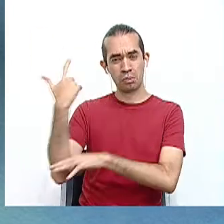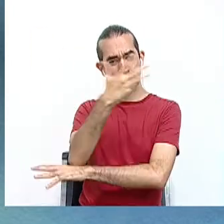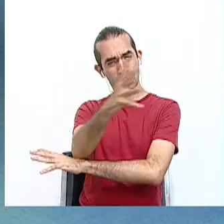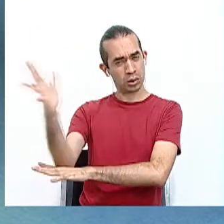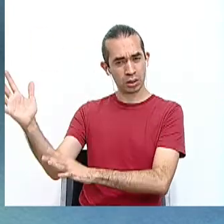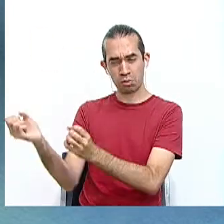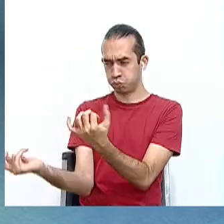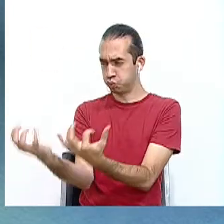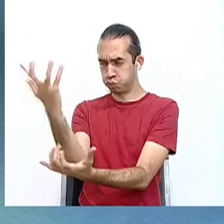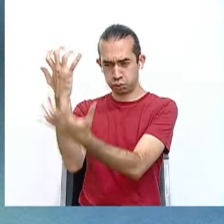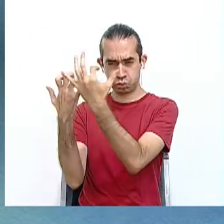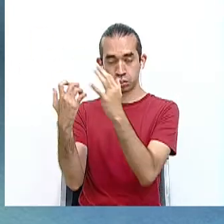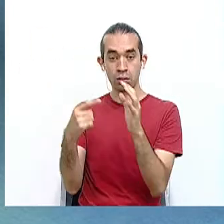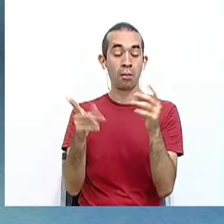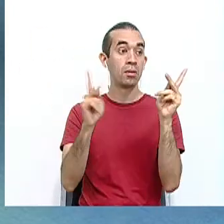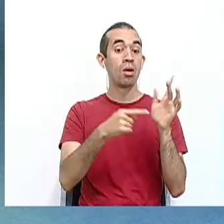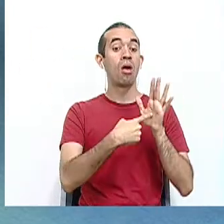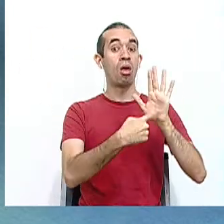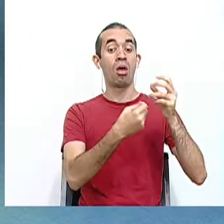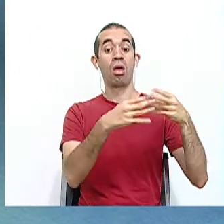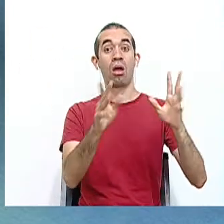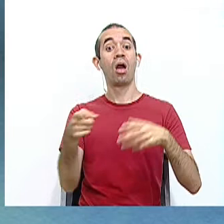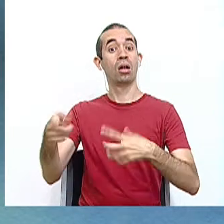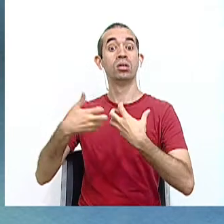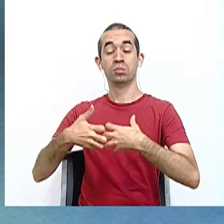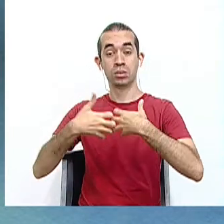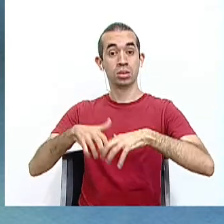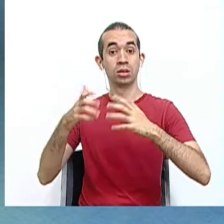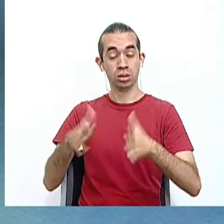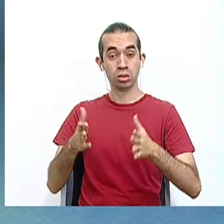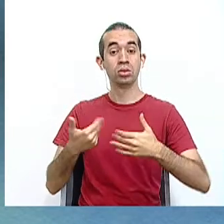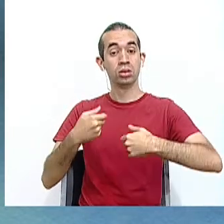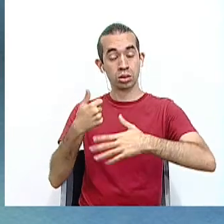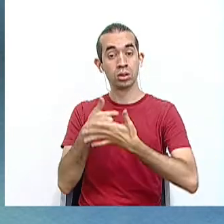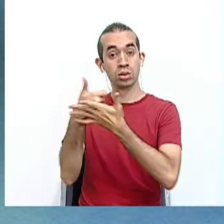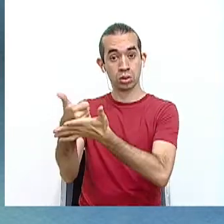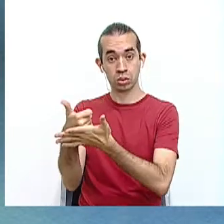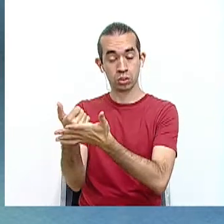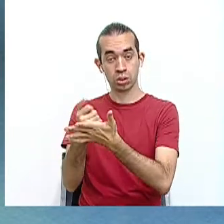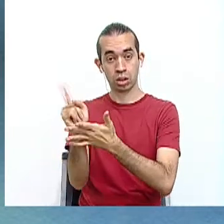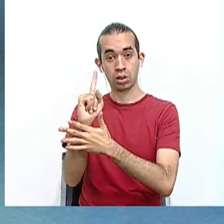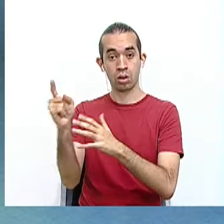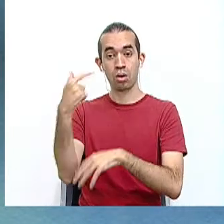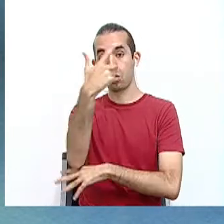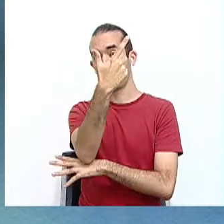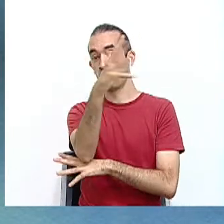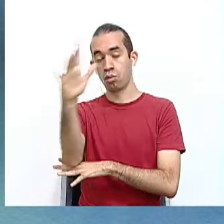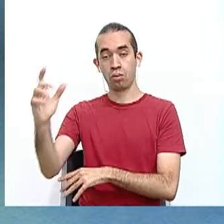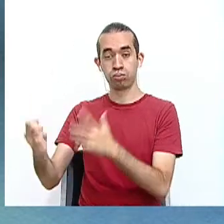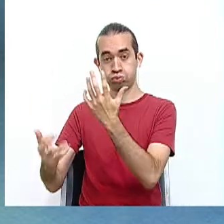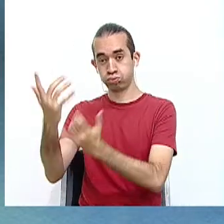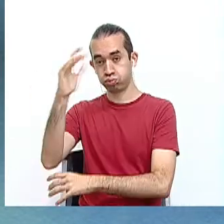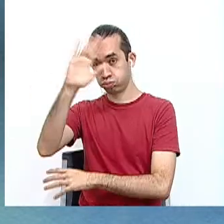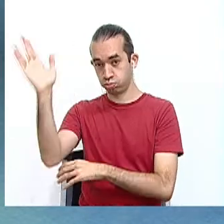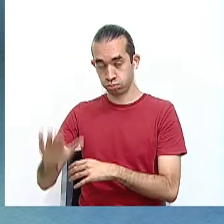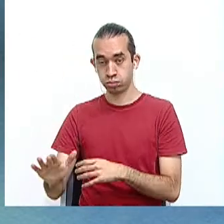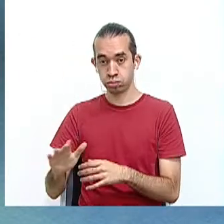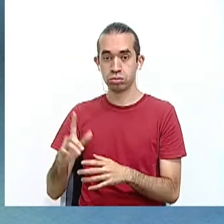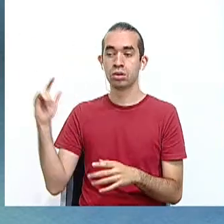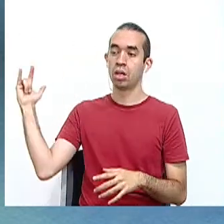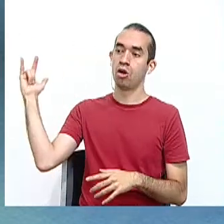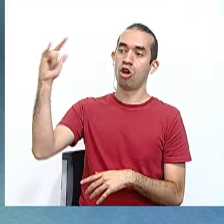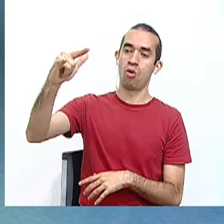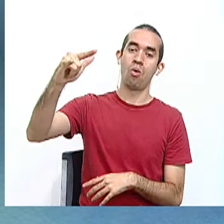este importante empresario estaba ayudando a evitar la quema del Amazonas enviando aviones